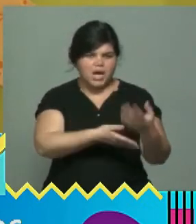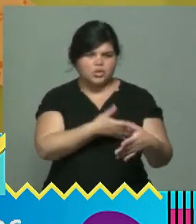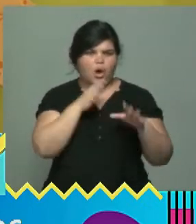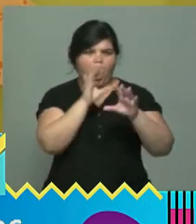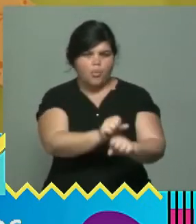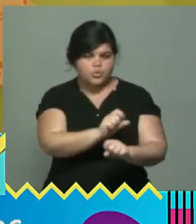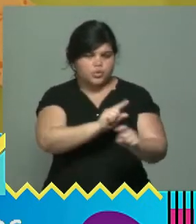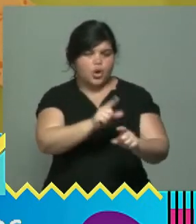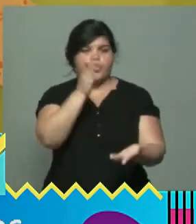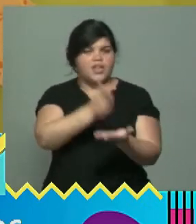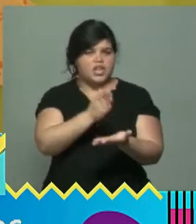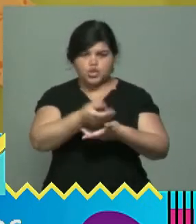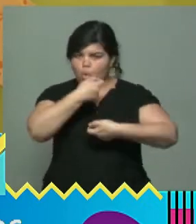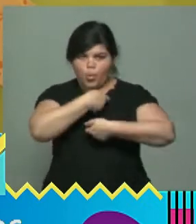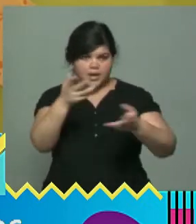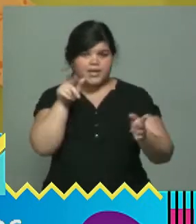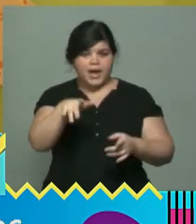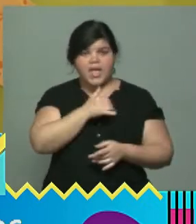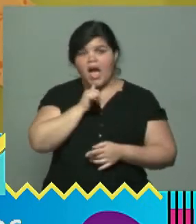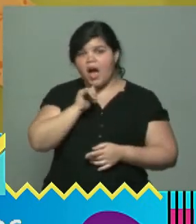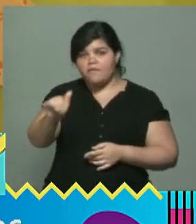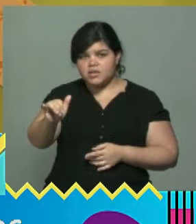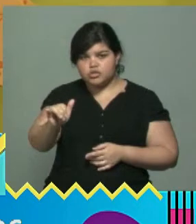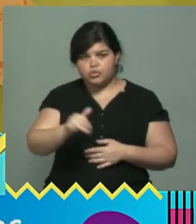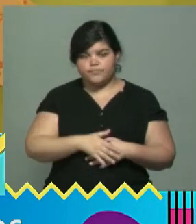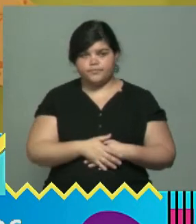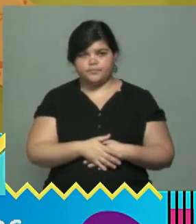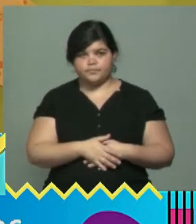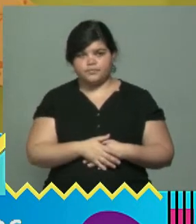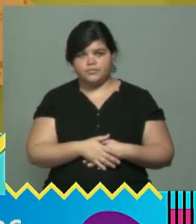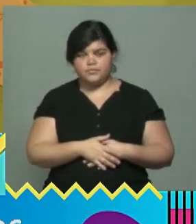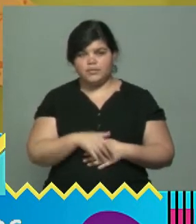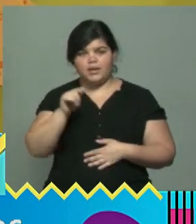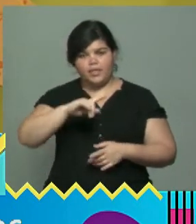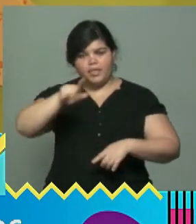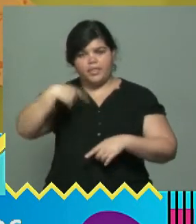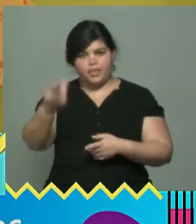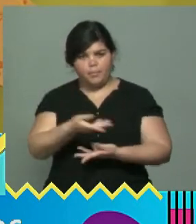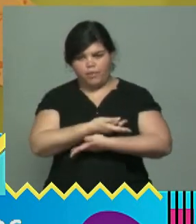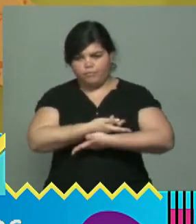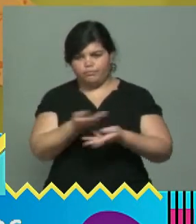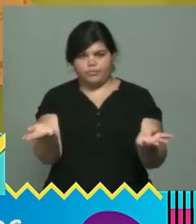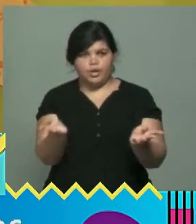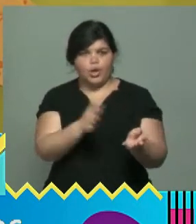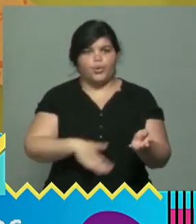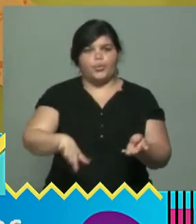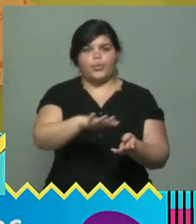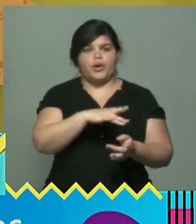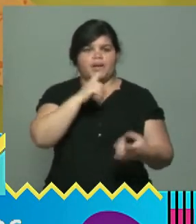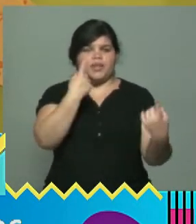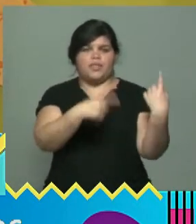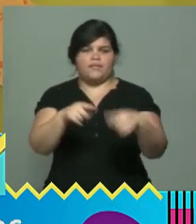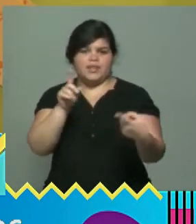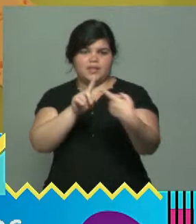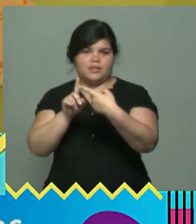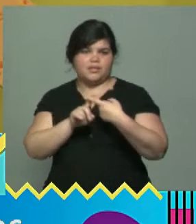que afecte los derechos de los niños, se puede dar aviso y ahí se abre toda una abanico de instituciones y de red dentro del